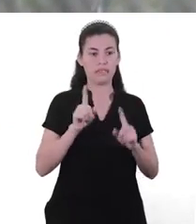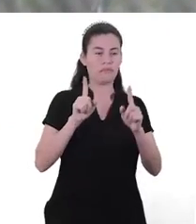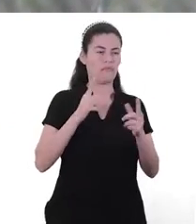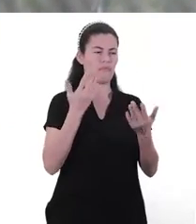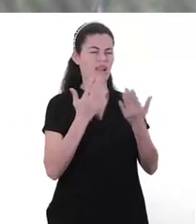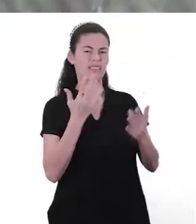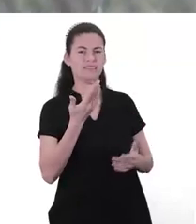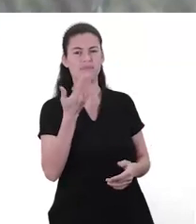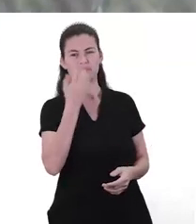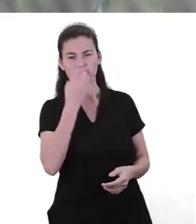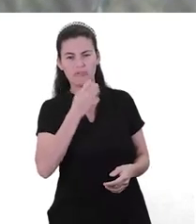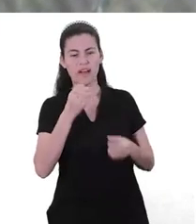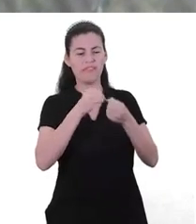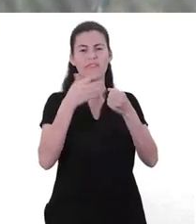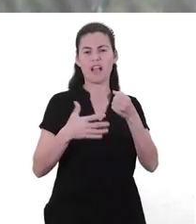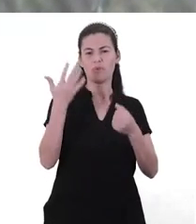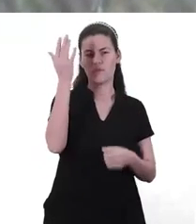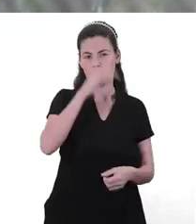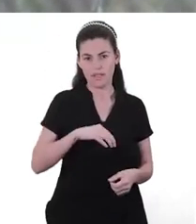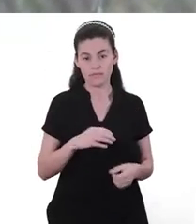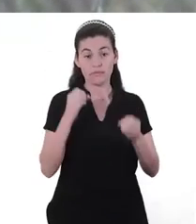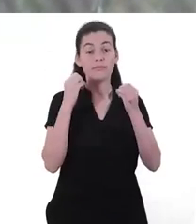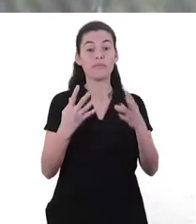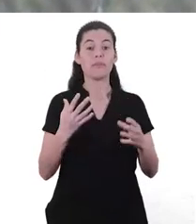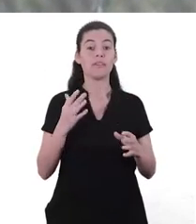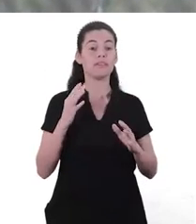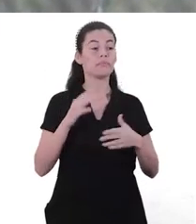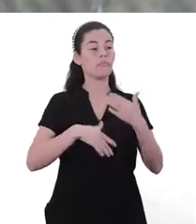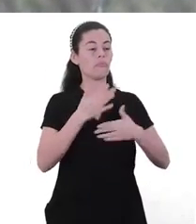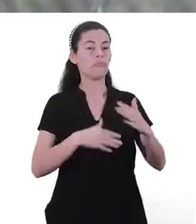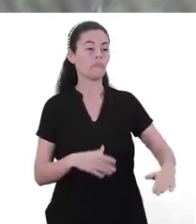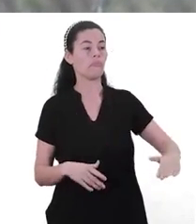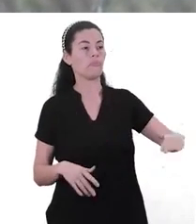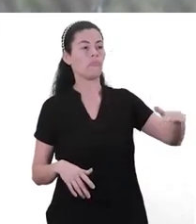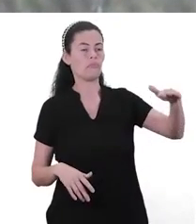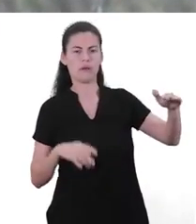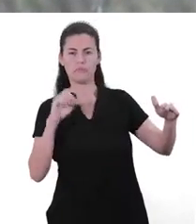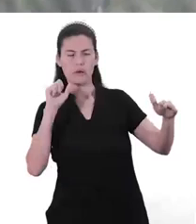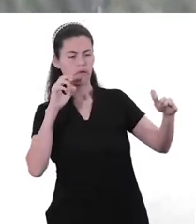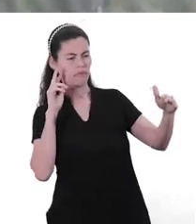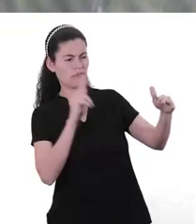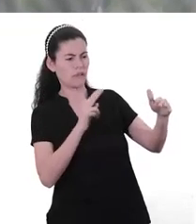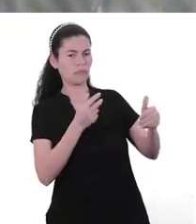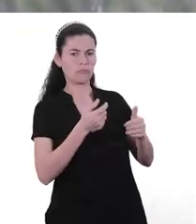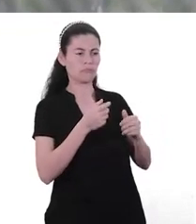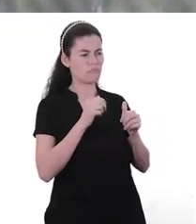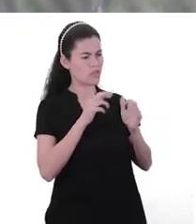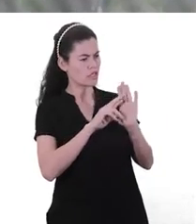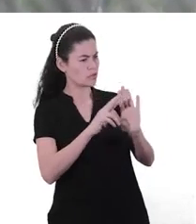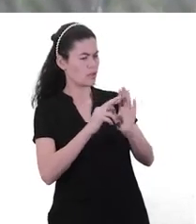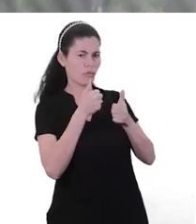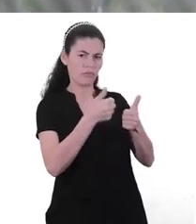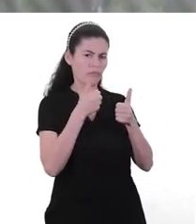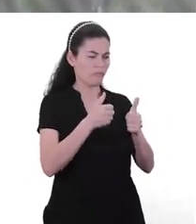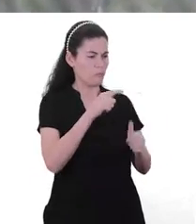visto luego. Entonces hacían como a escondidas y ya tuvieron una aceptación cuando los papás empiezan a ver como el fruto de eso, ¿verdad? Ah,